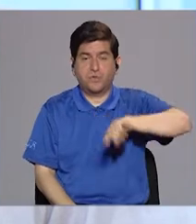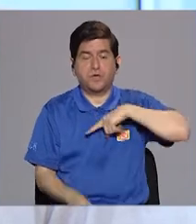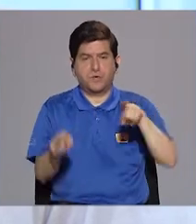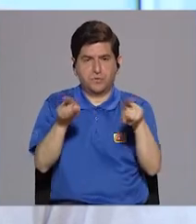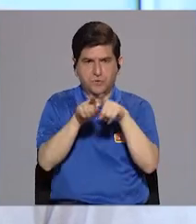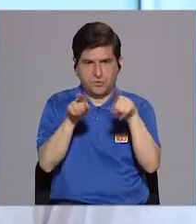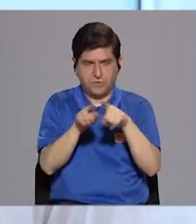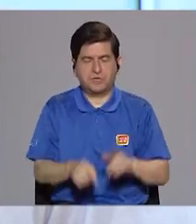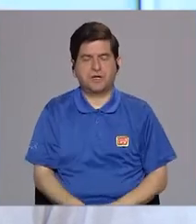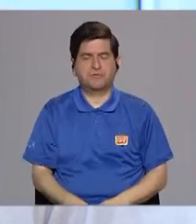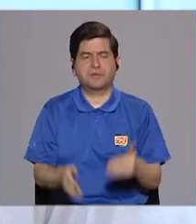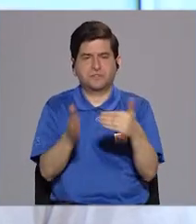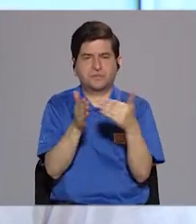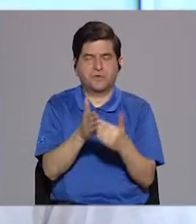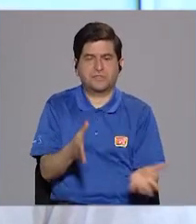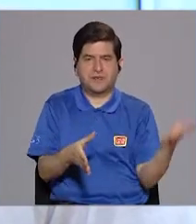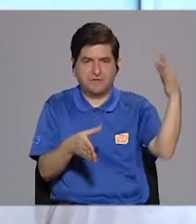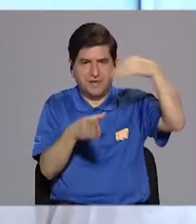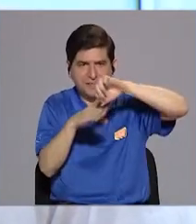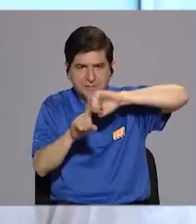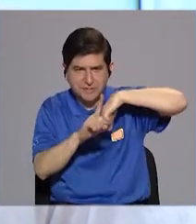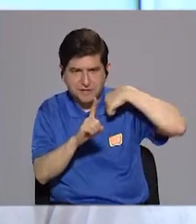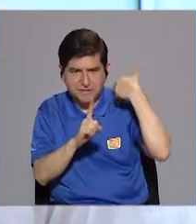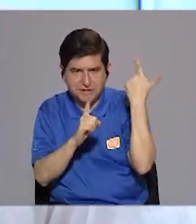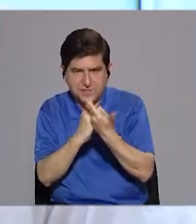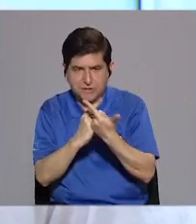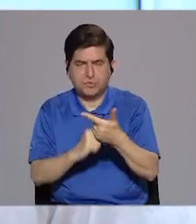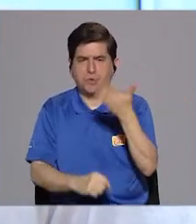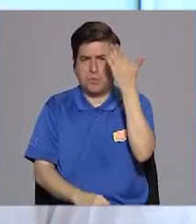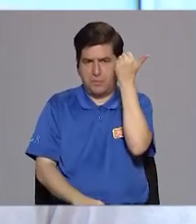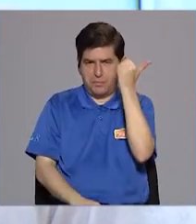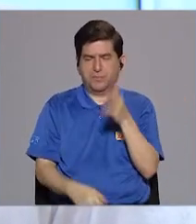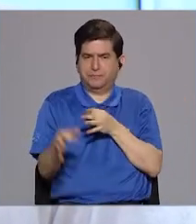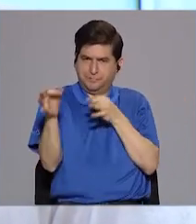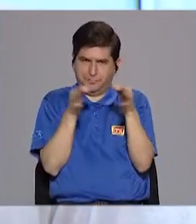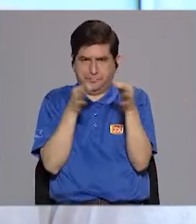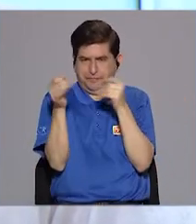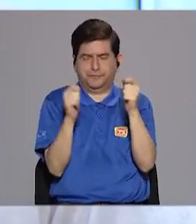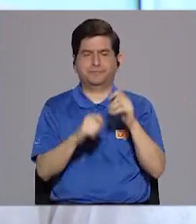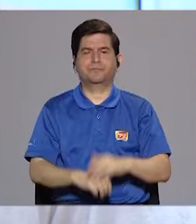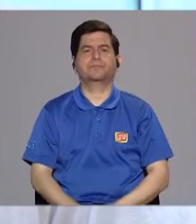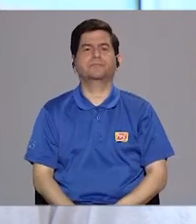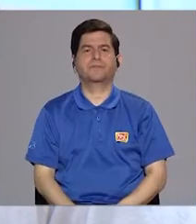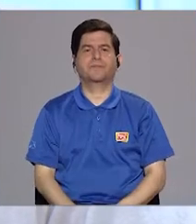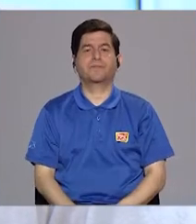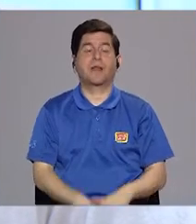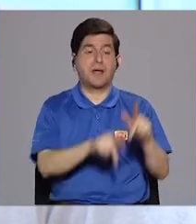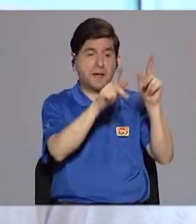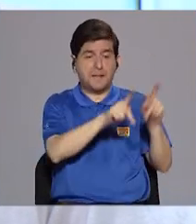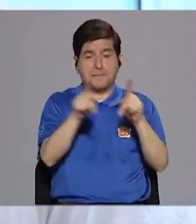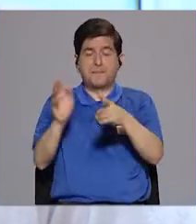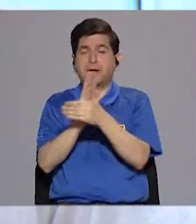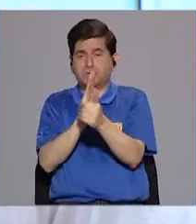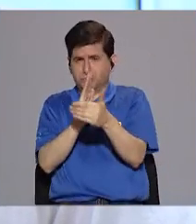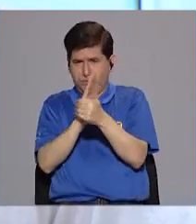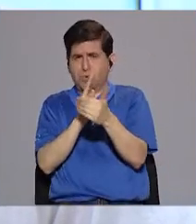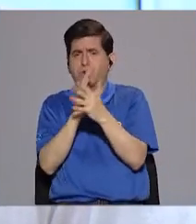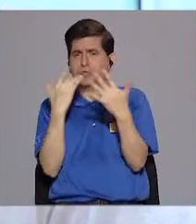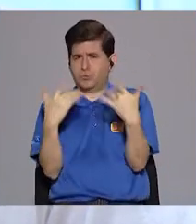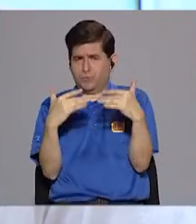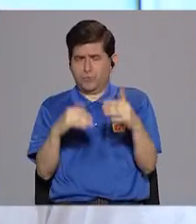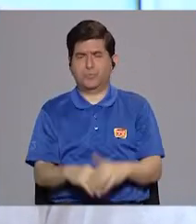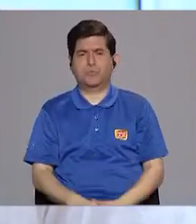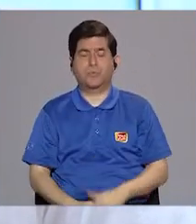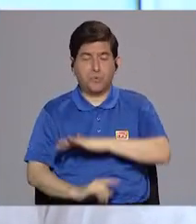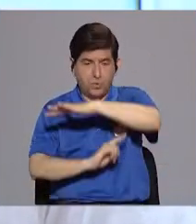hacemos reinserción social. ¿Por qué? Le explico. Porque la gente muy talentosa, en